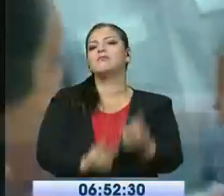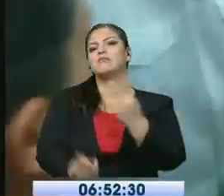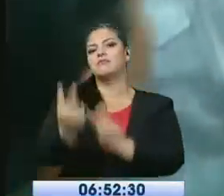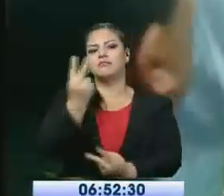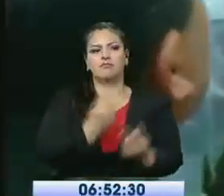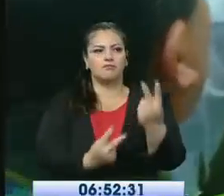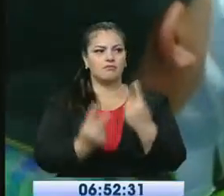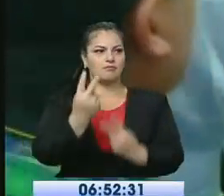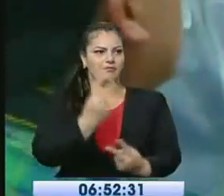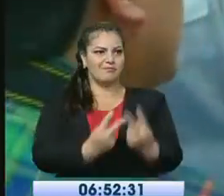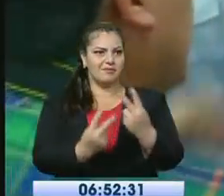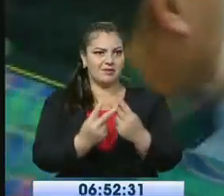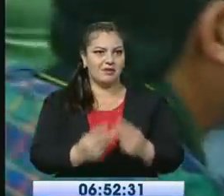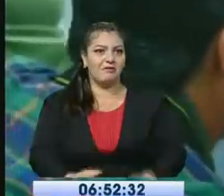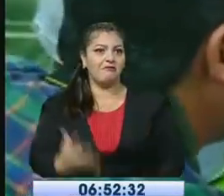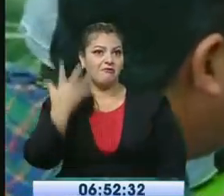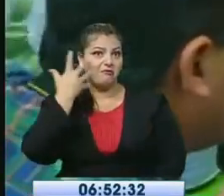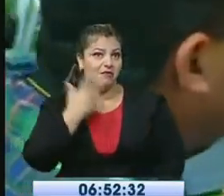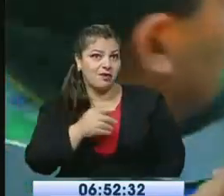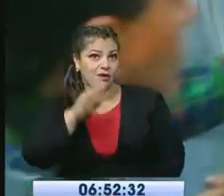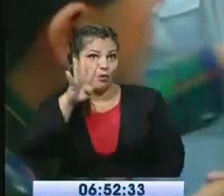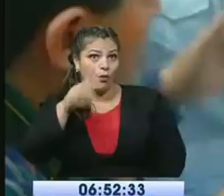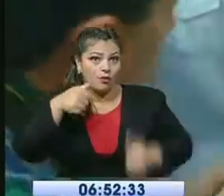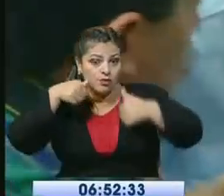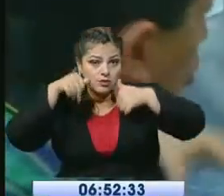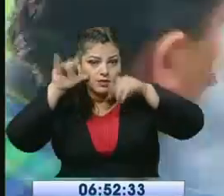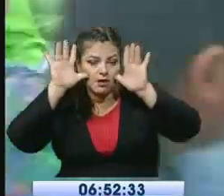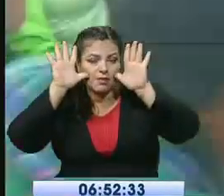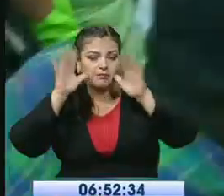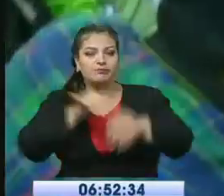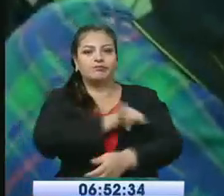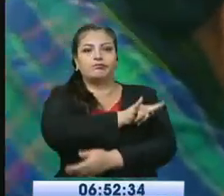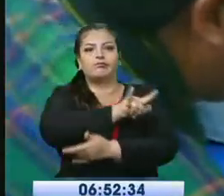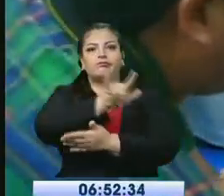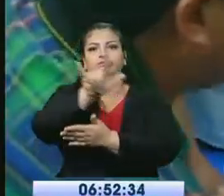en la que tiene previsto volver a Bélgica, informó Ítalo Ruiz.